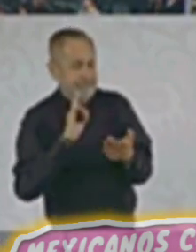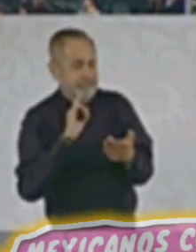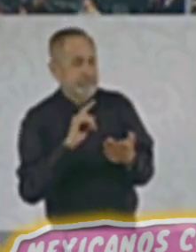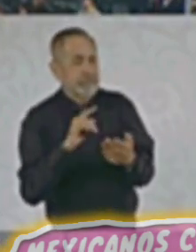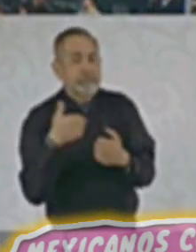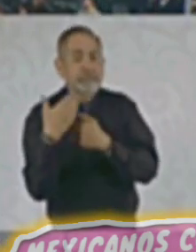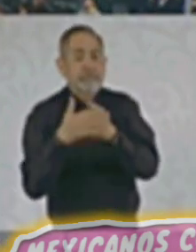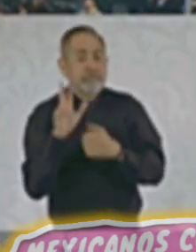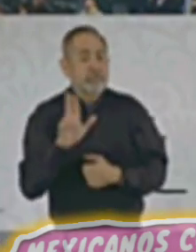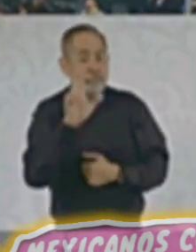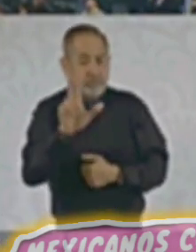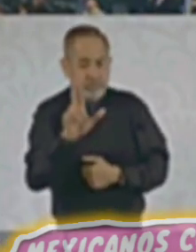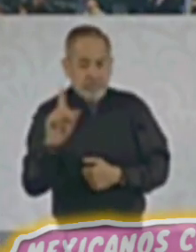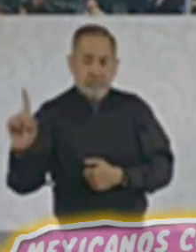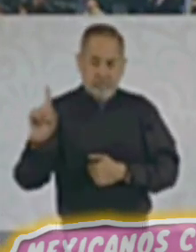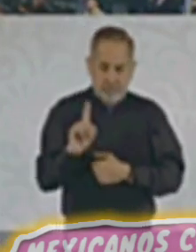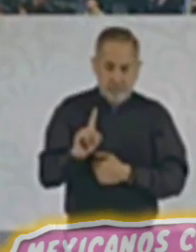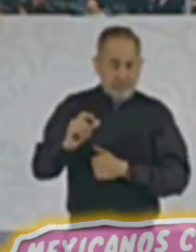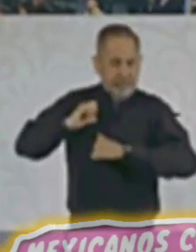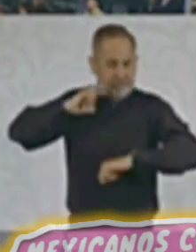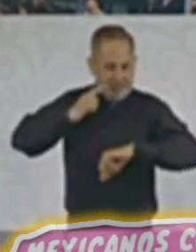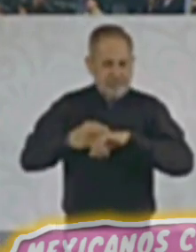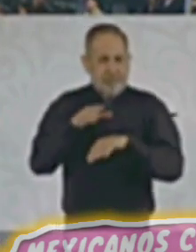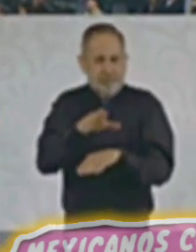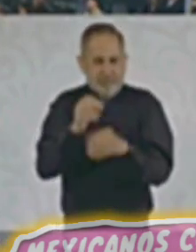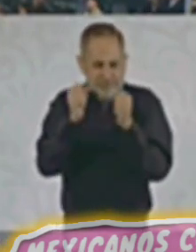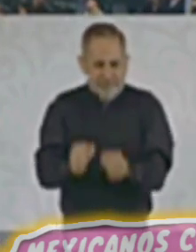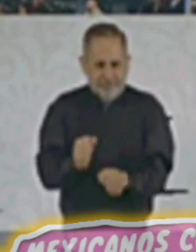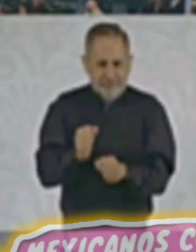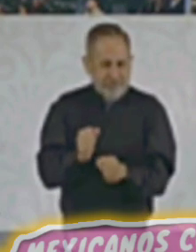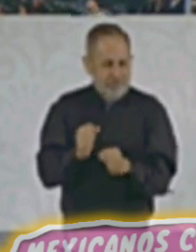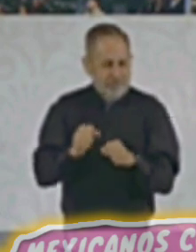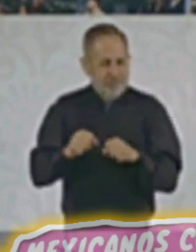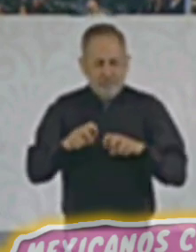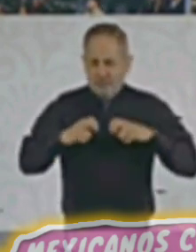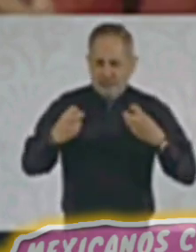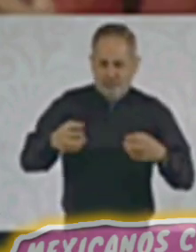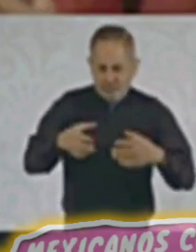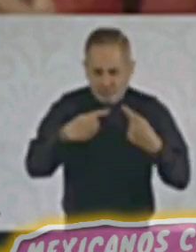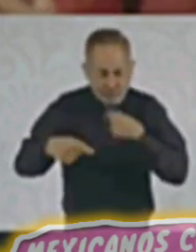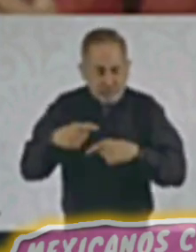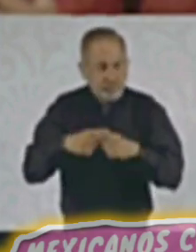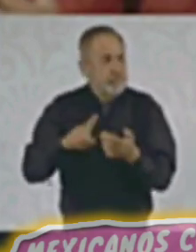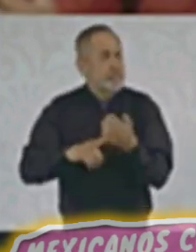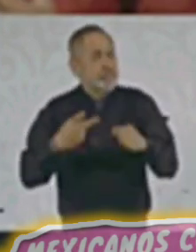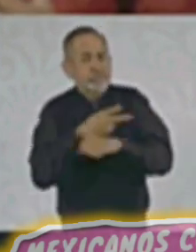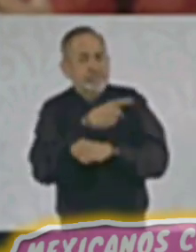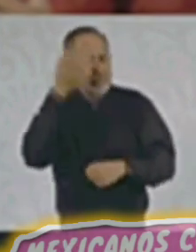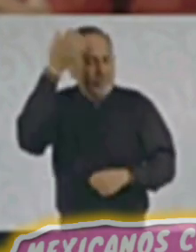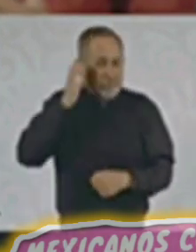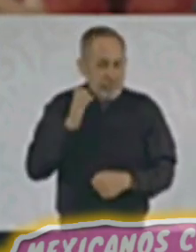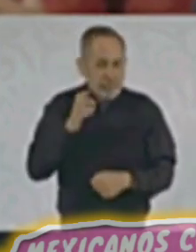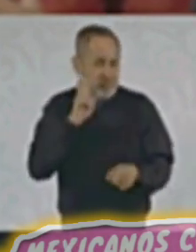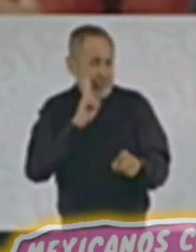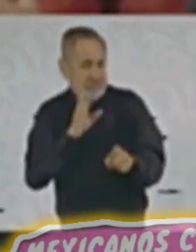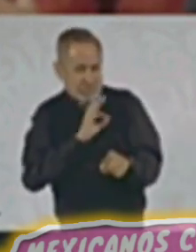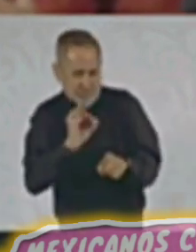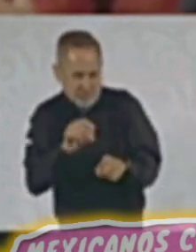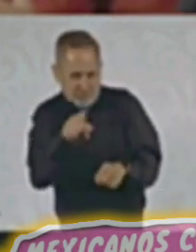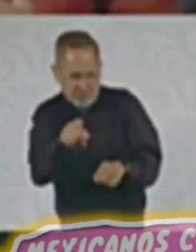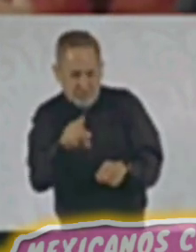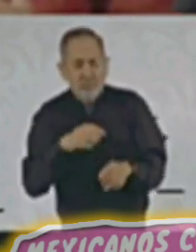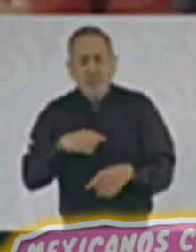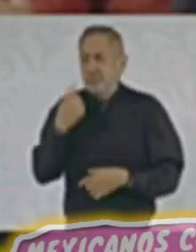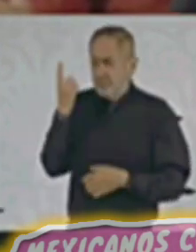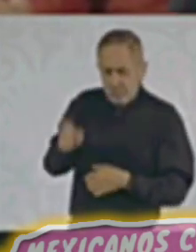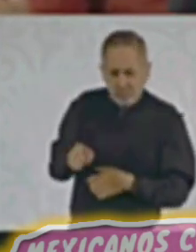entiendo vendrá el Gabinete de Seguridad, y con todo lo que está sucediendo en Culiacán, ¿también habría posibilidad o usted ha instruido que se